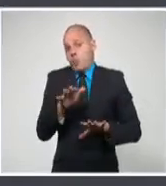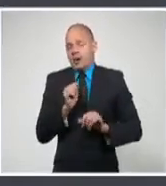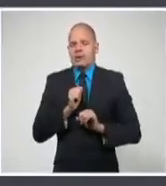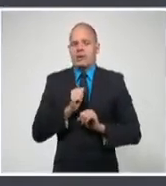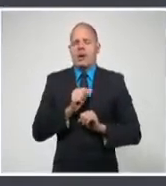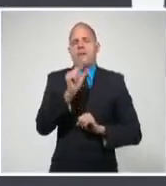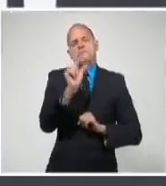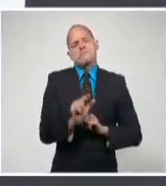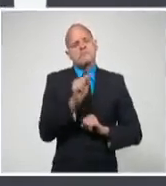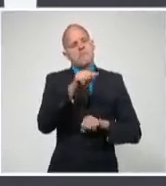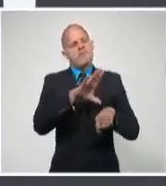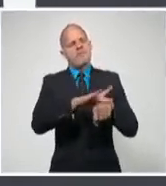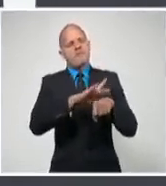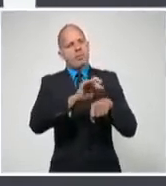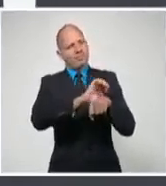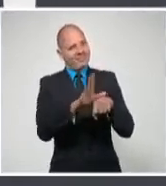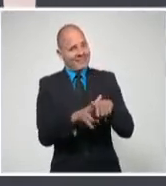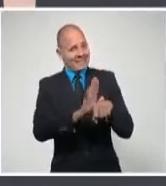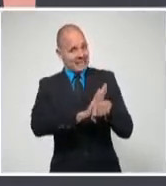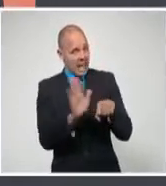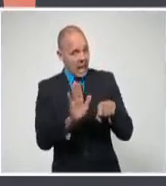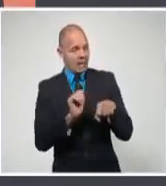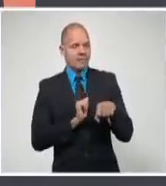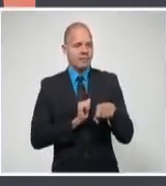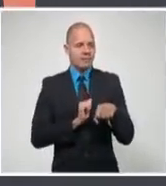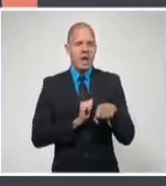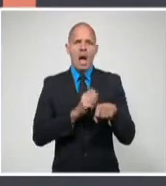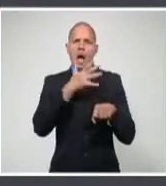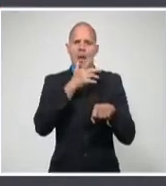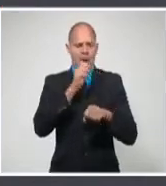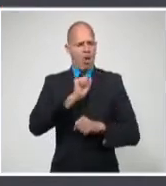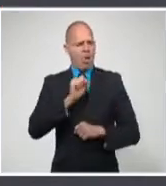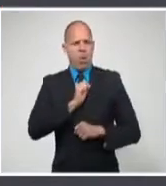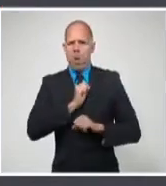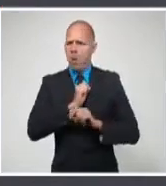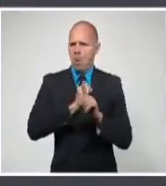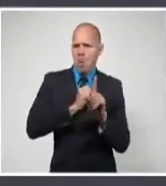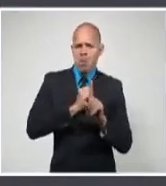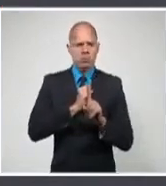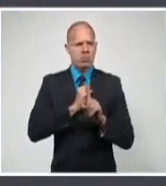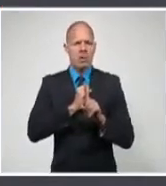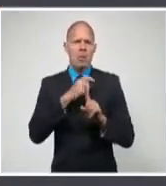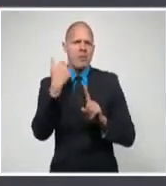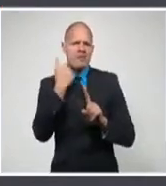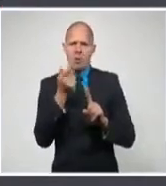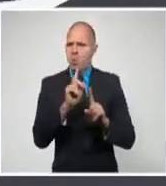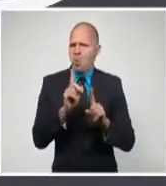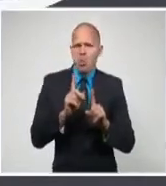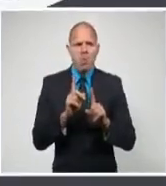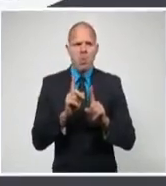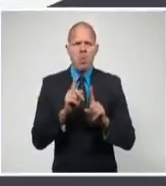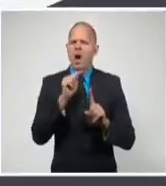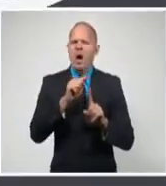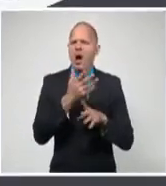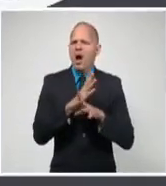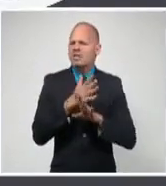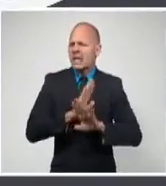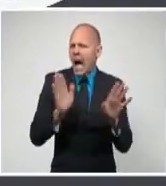positivo, ¿todavía puede transmitir el virus o el resultado del examen solo refleja la presencia de material genético del